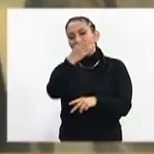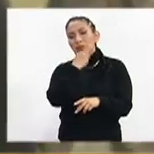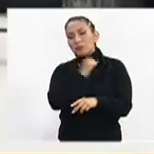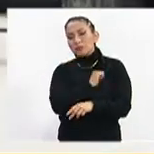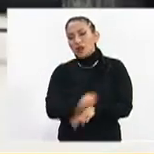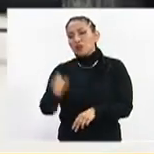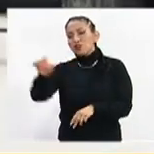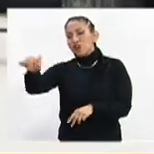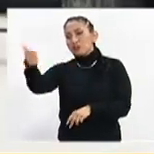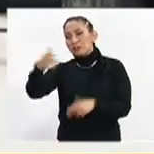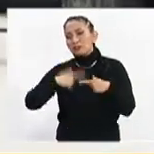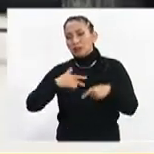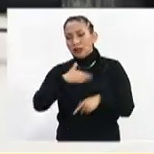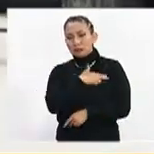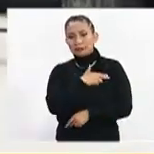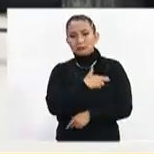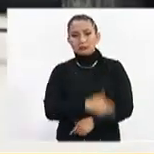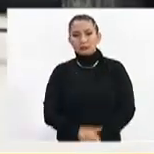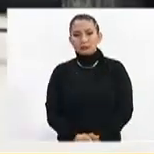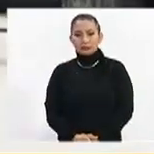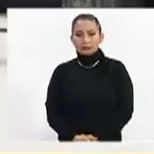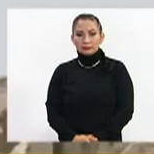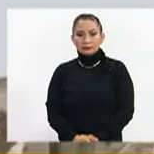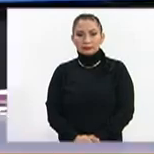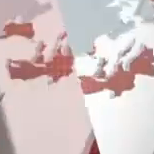y 11 personas resultaron heridas.